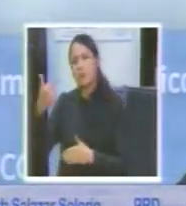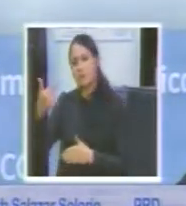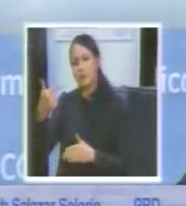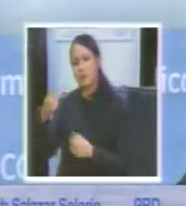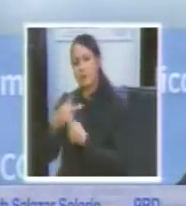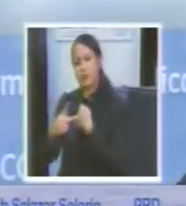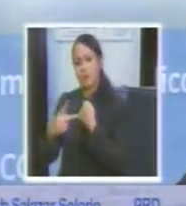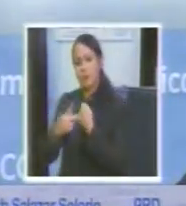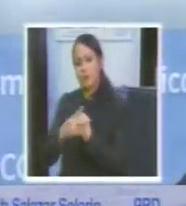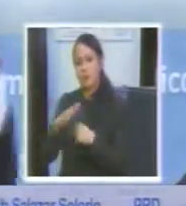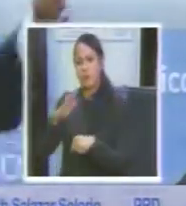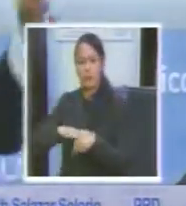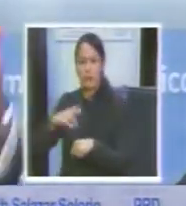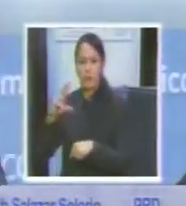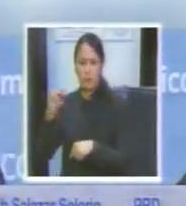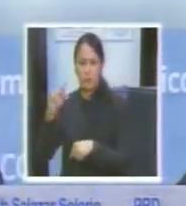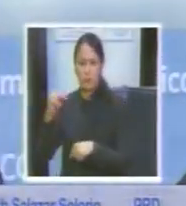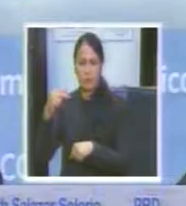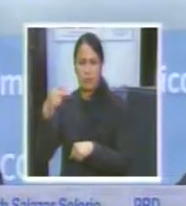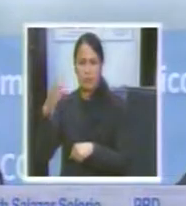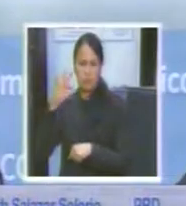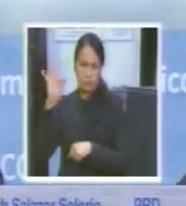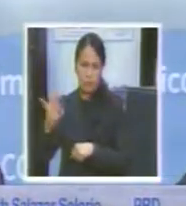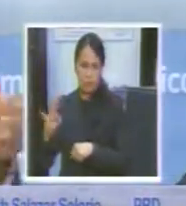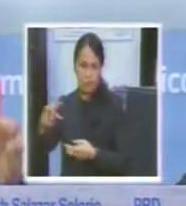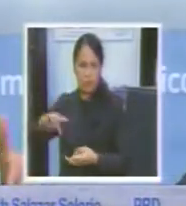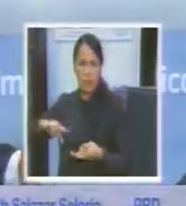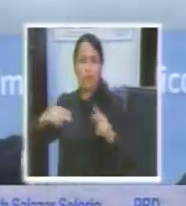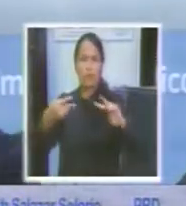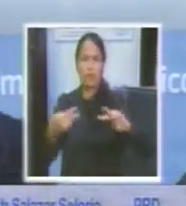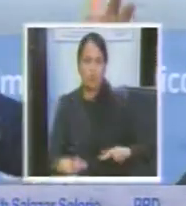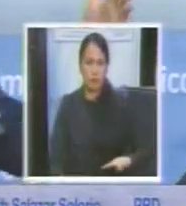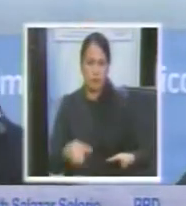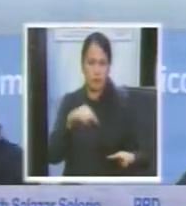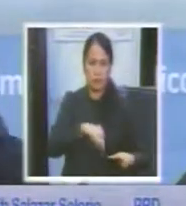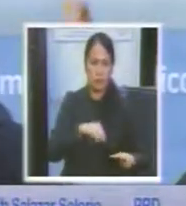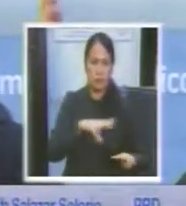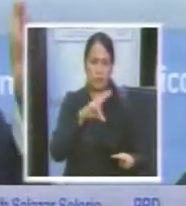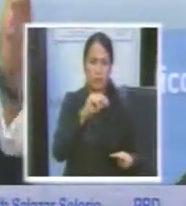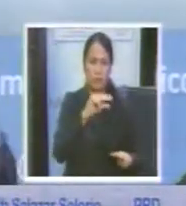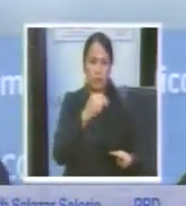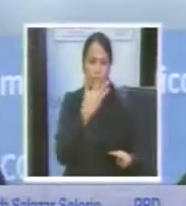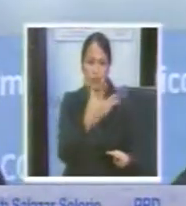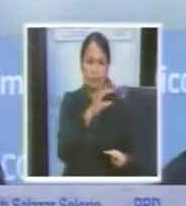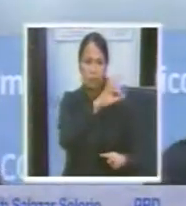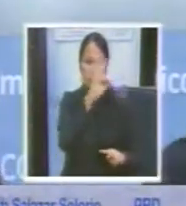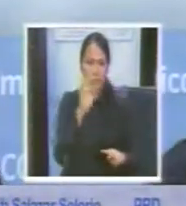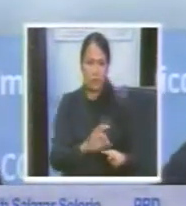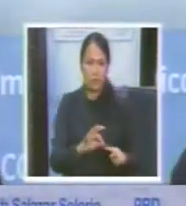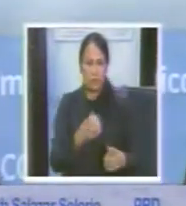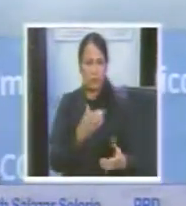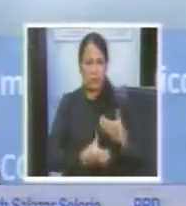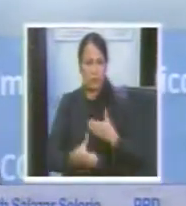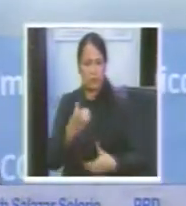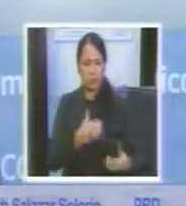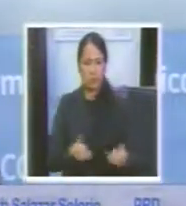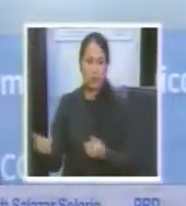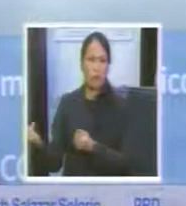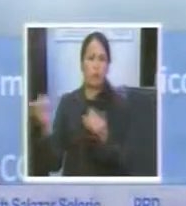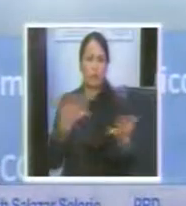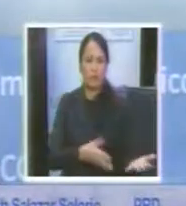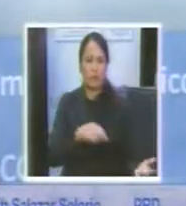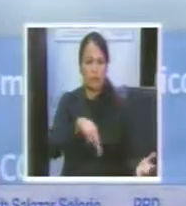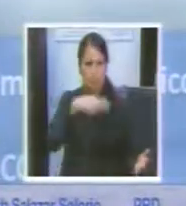de la Unión, más del 80%, y viceversa es igual. Prácticamente el 85% del comercio de la Unión Europea con nuestro